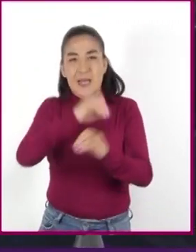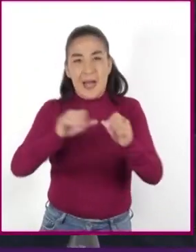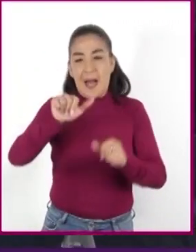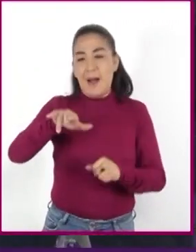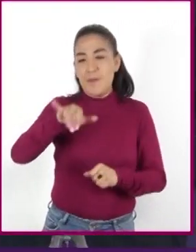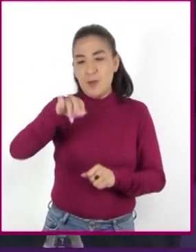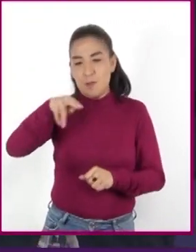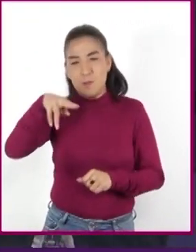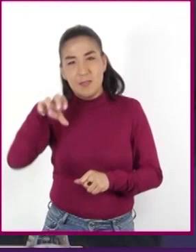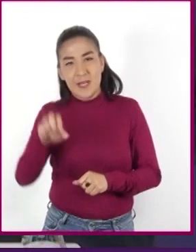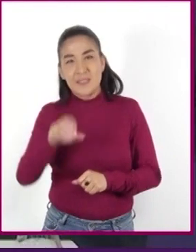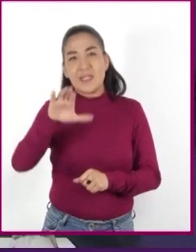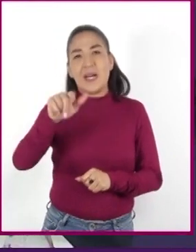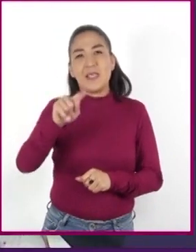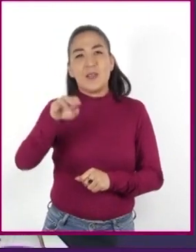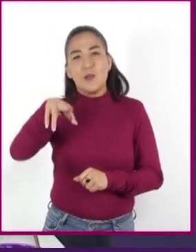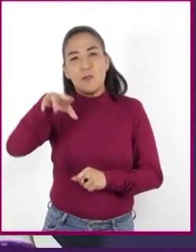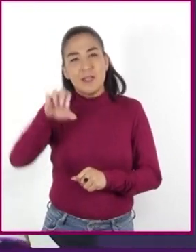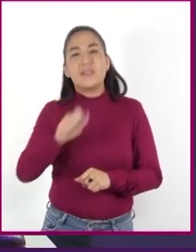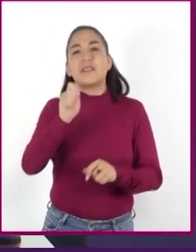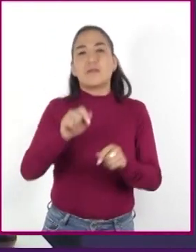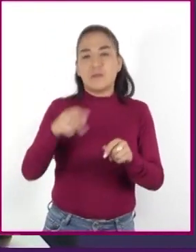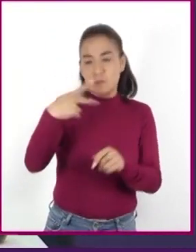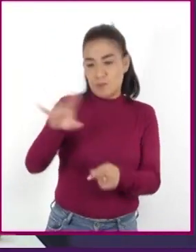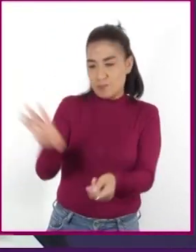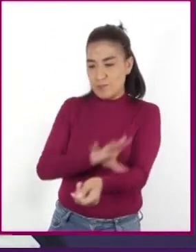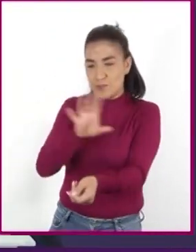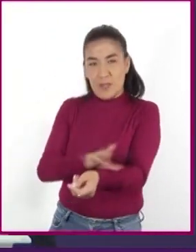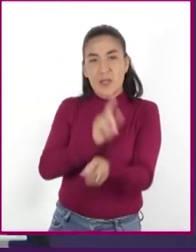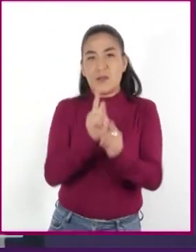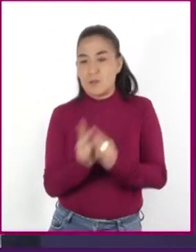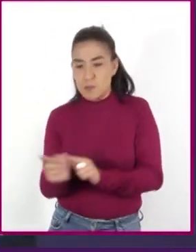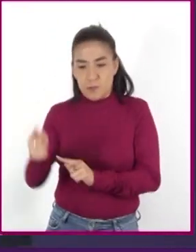y cationes, por la conducción de corriente eléctrica.